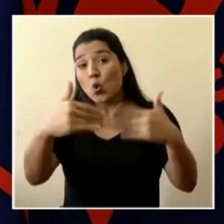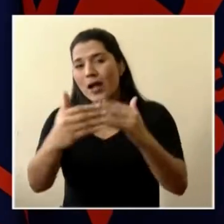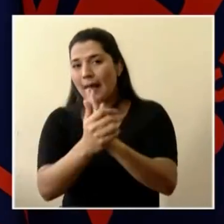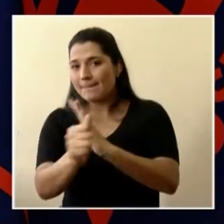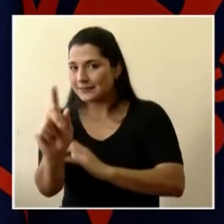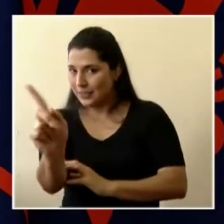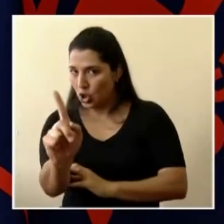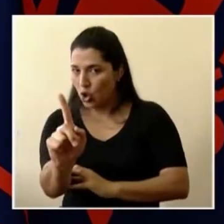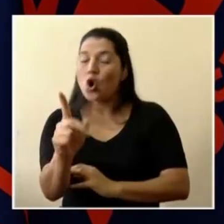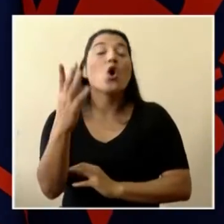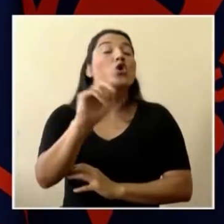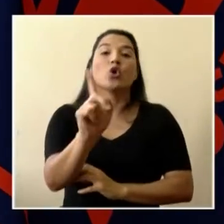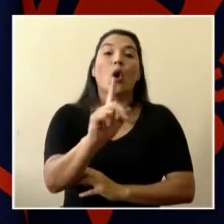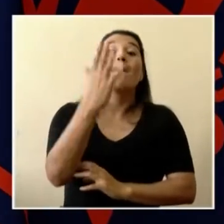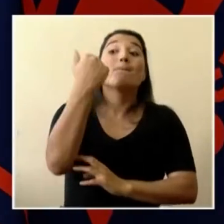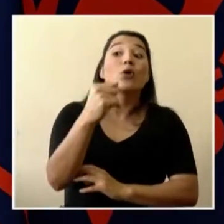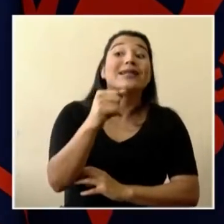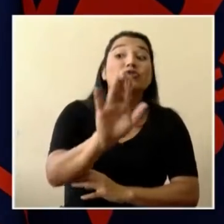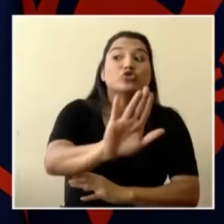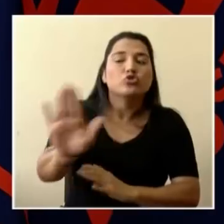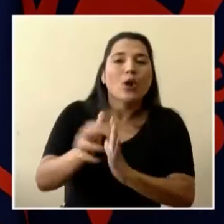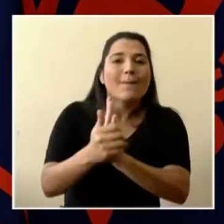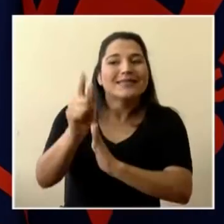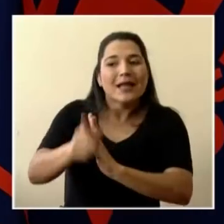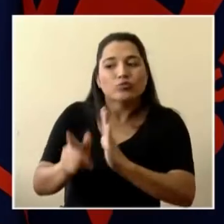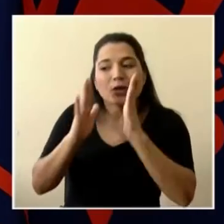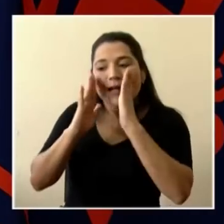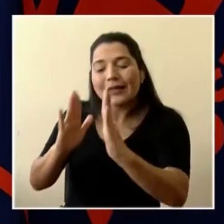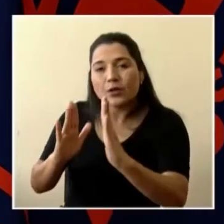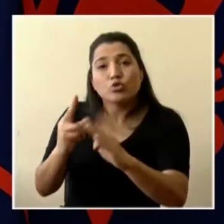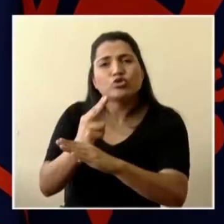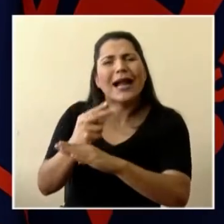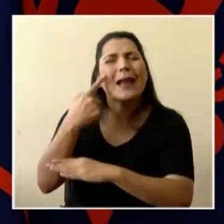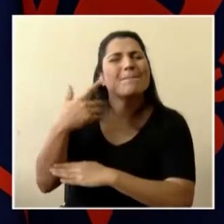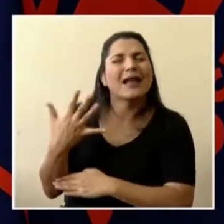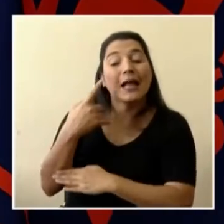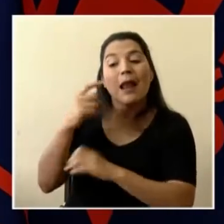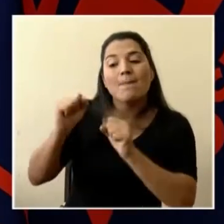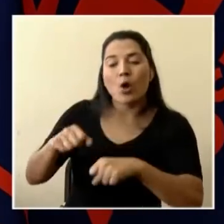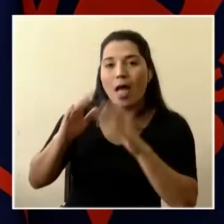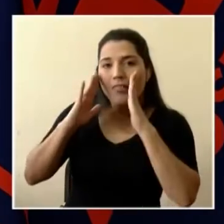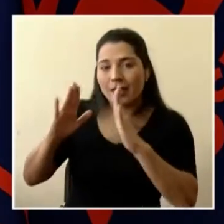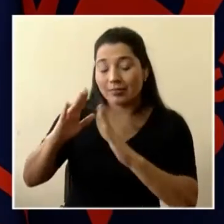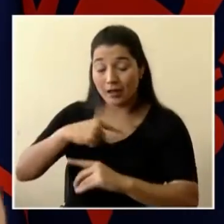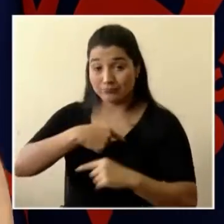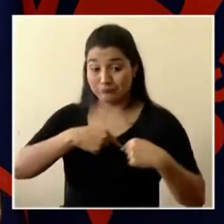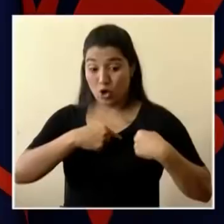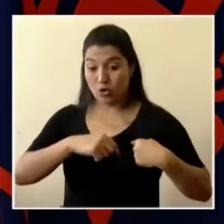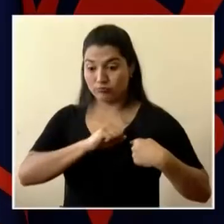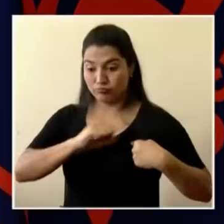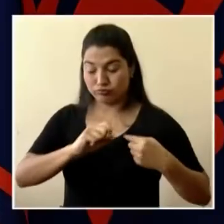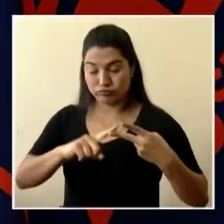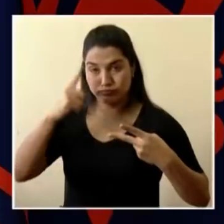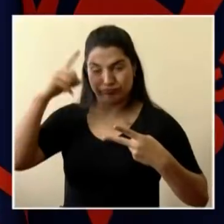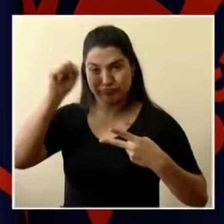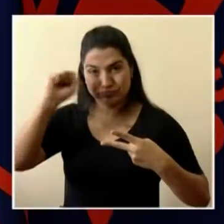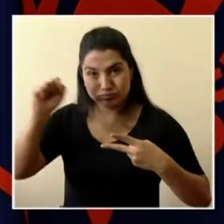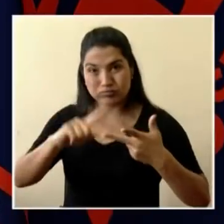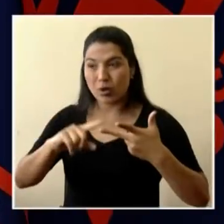tipo de pacientes que también están consultando. Por ejemplo, infartos, accidentes vasculares cerebrales, pacientes de accidentes de tránsito.